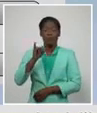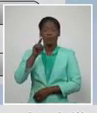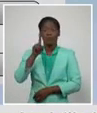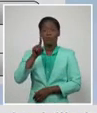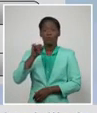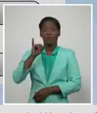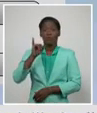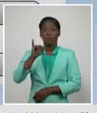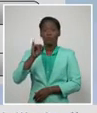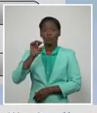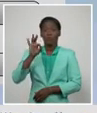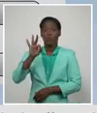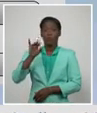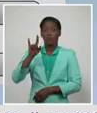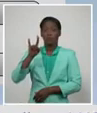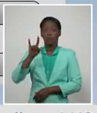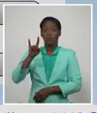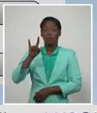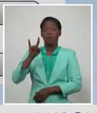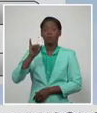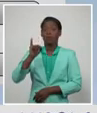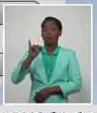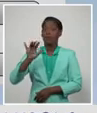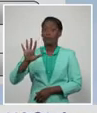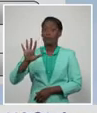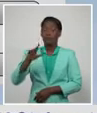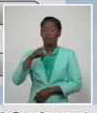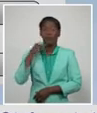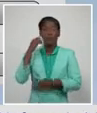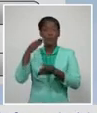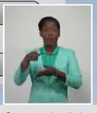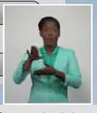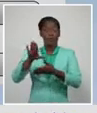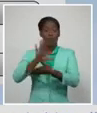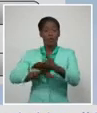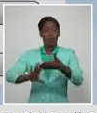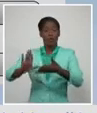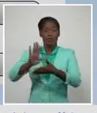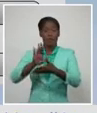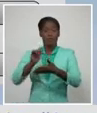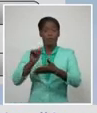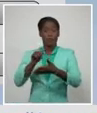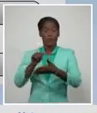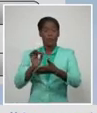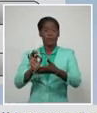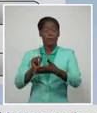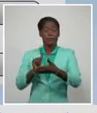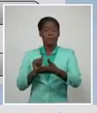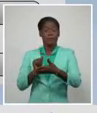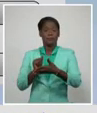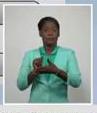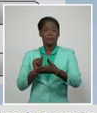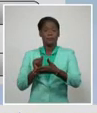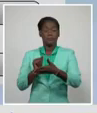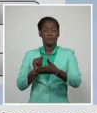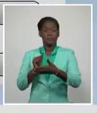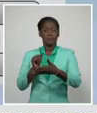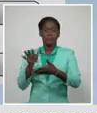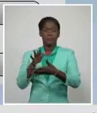9.189.065, y fallecen en nuestro territorio, en nuestra región, prácticamente